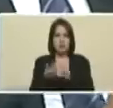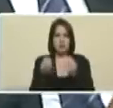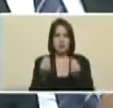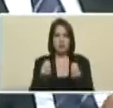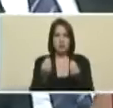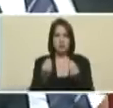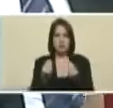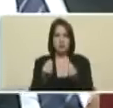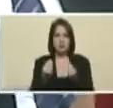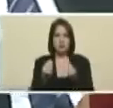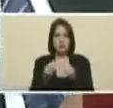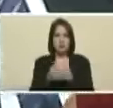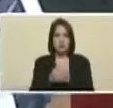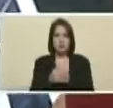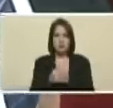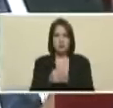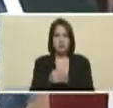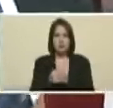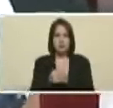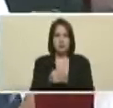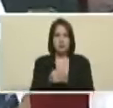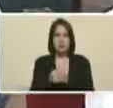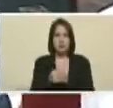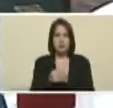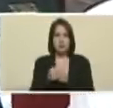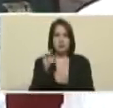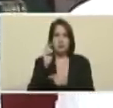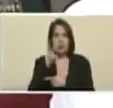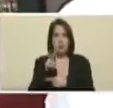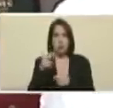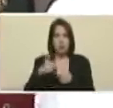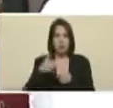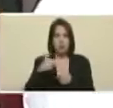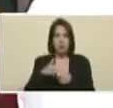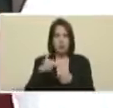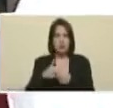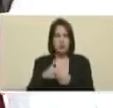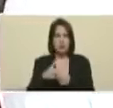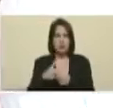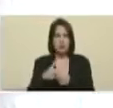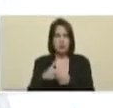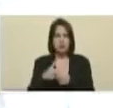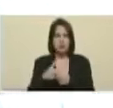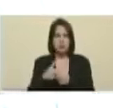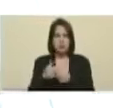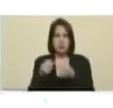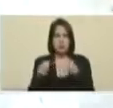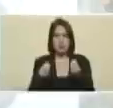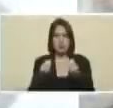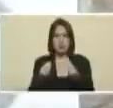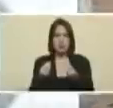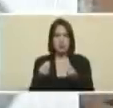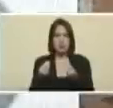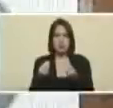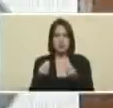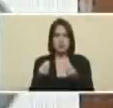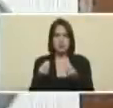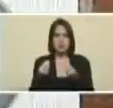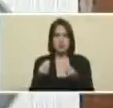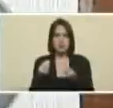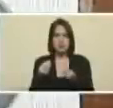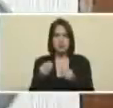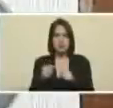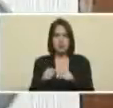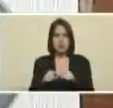luego surgieron en PDVSA. Es bien conocida la historia. La